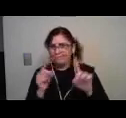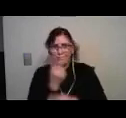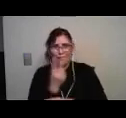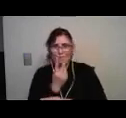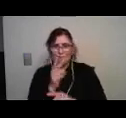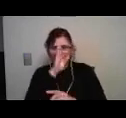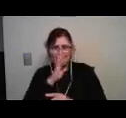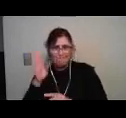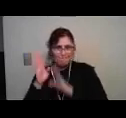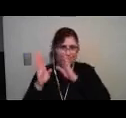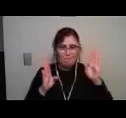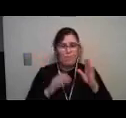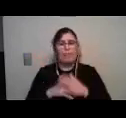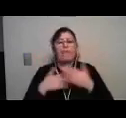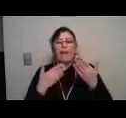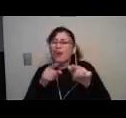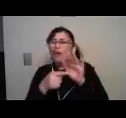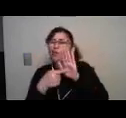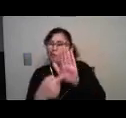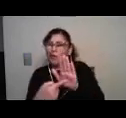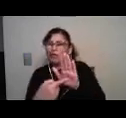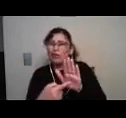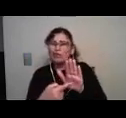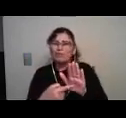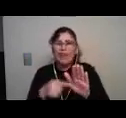esto es una manifestación clara de una lesión de